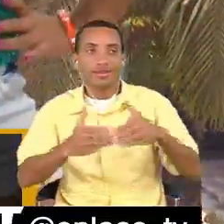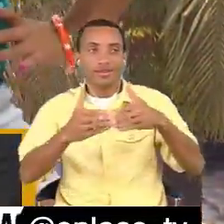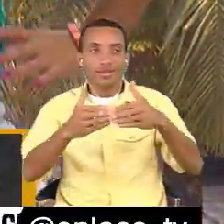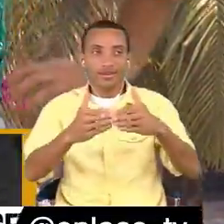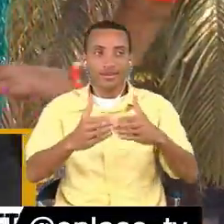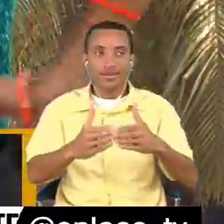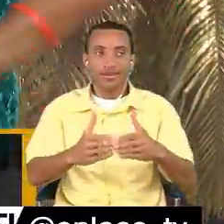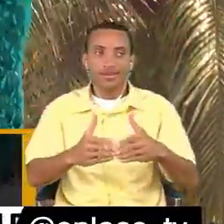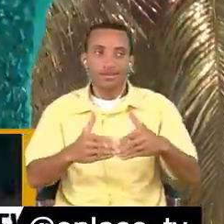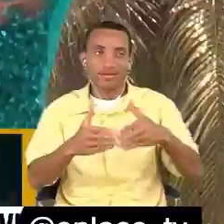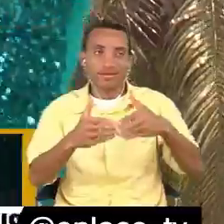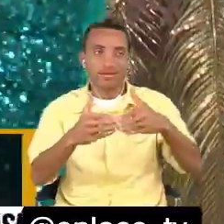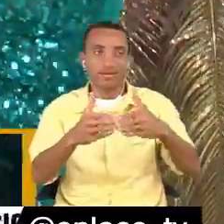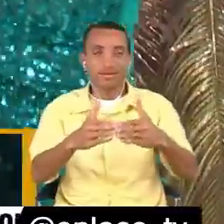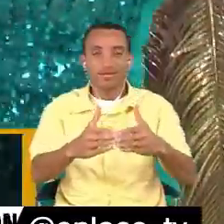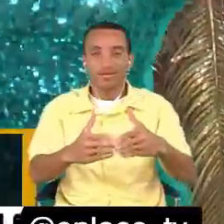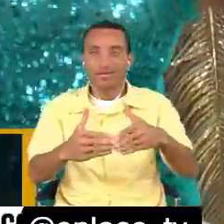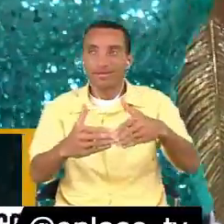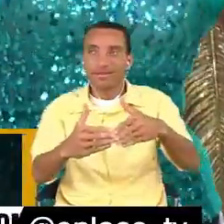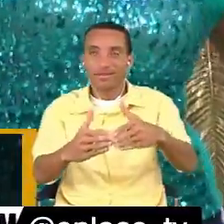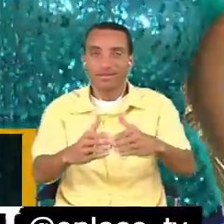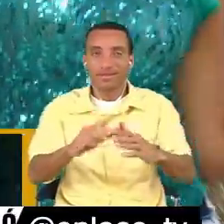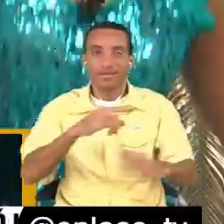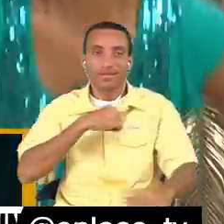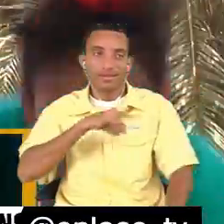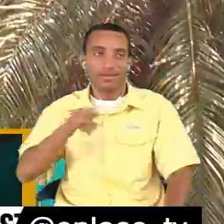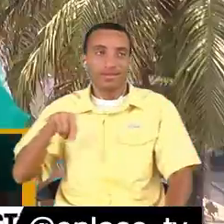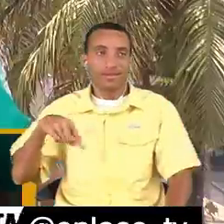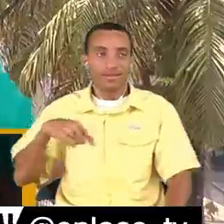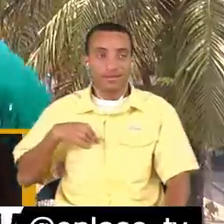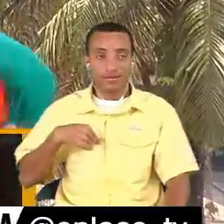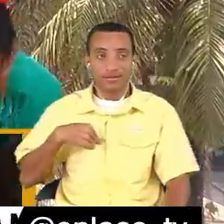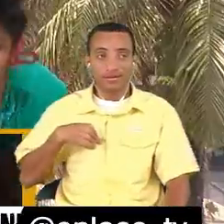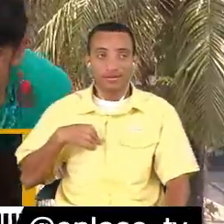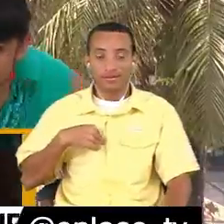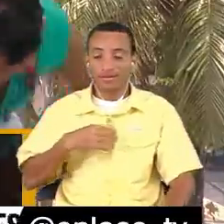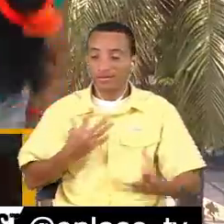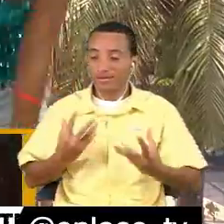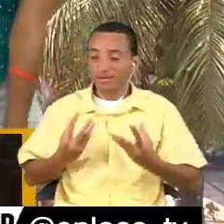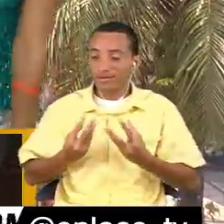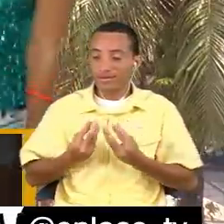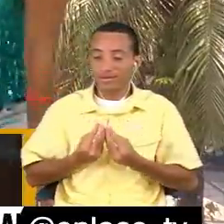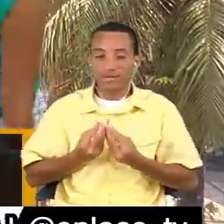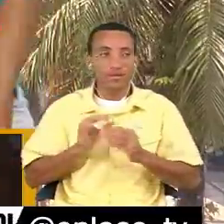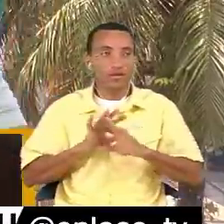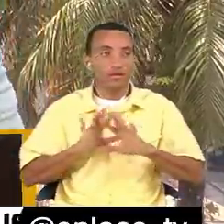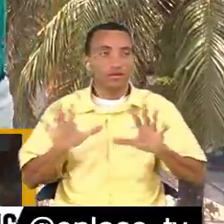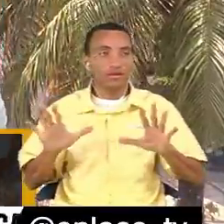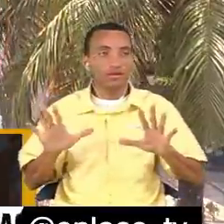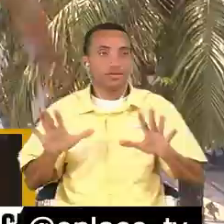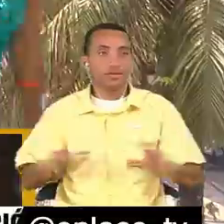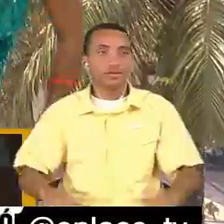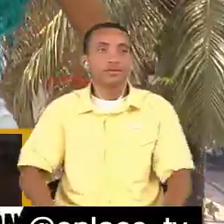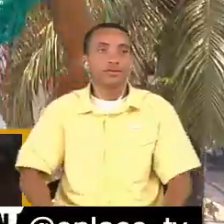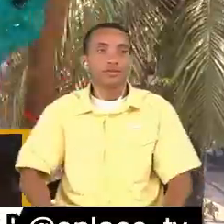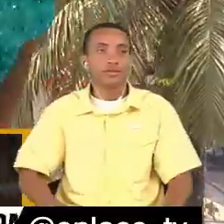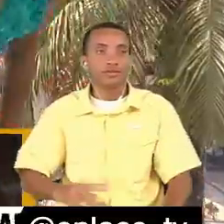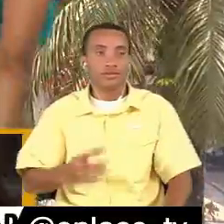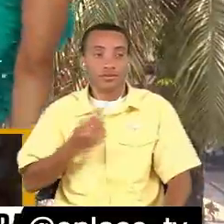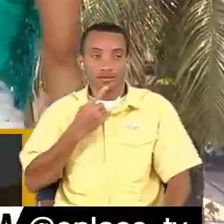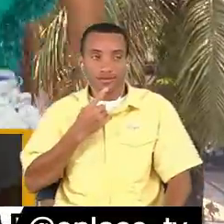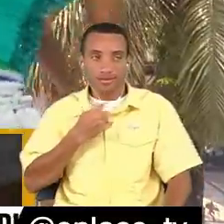lo que estamos, estamos lo que somos. Somos lo que estamos, estamos lo que somos.